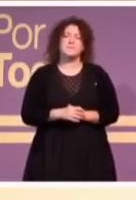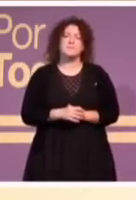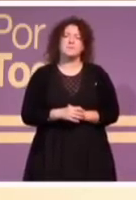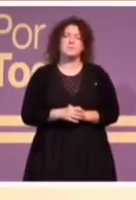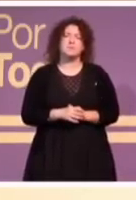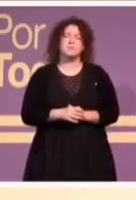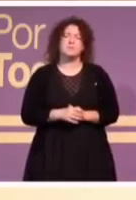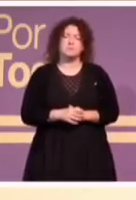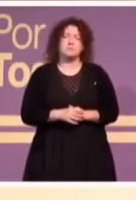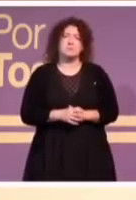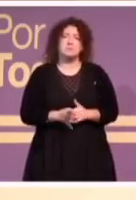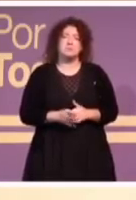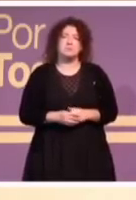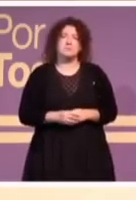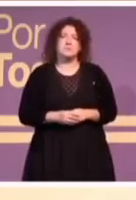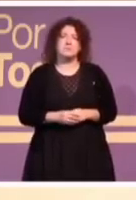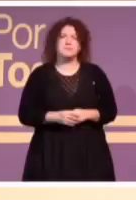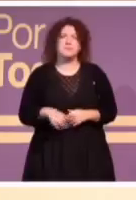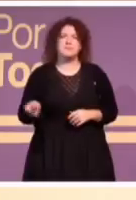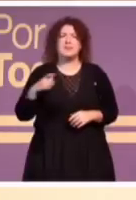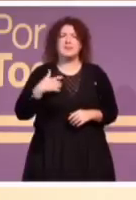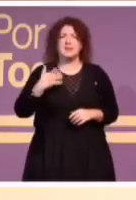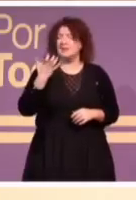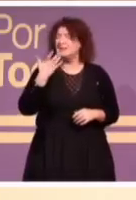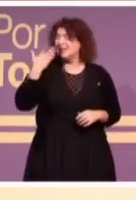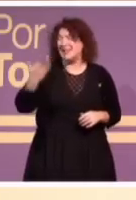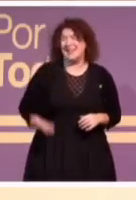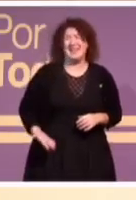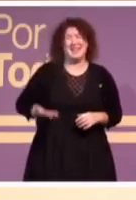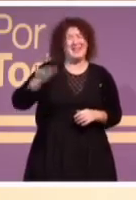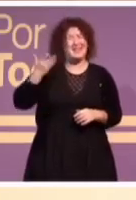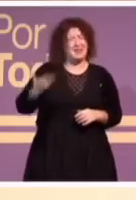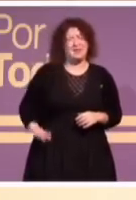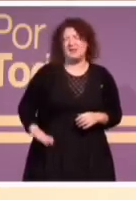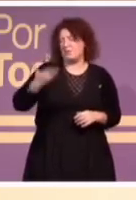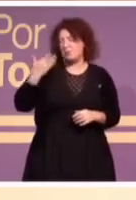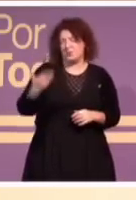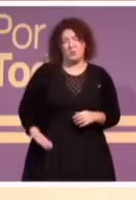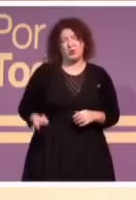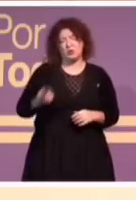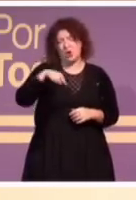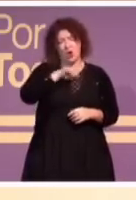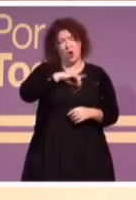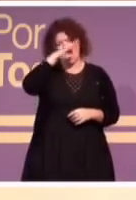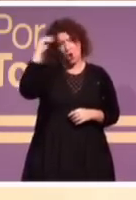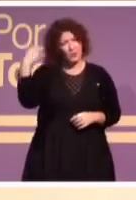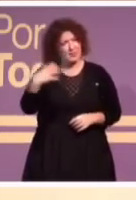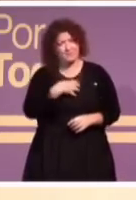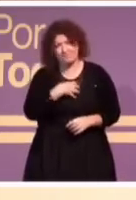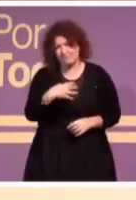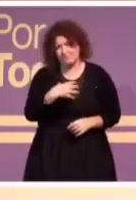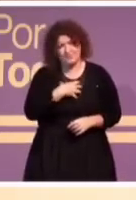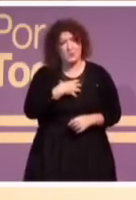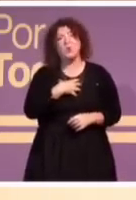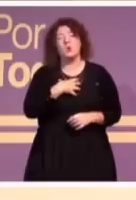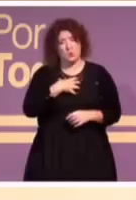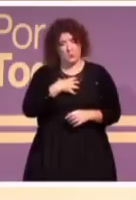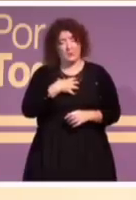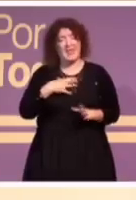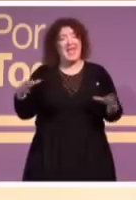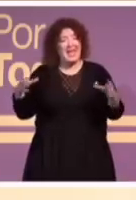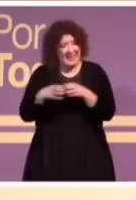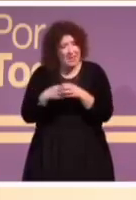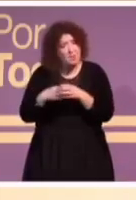es tan importante que no nos olvidemos, que no nos olvidemos de que solo juntas en